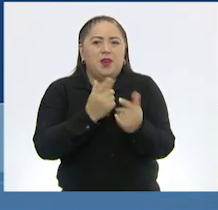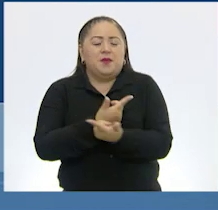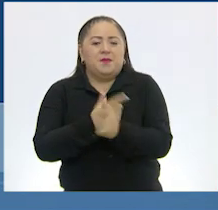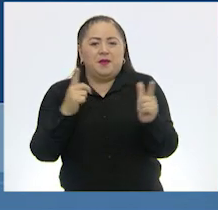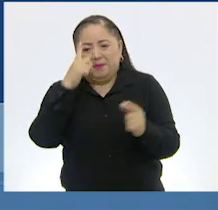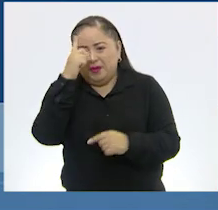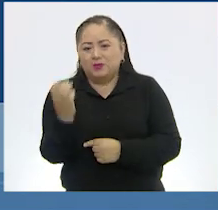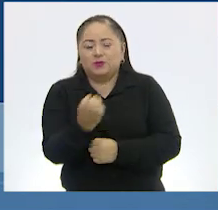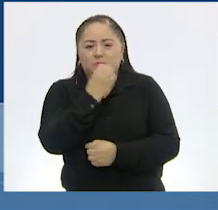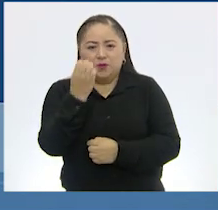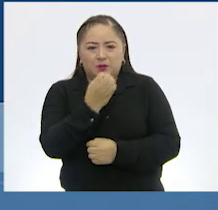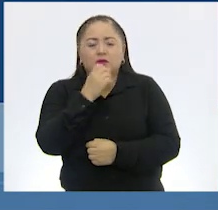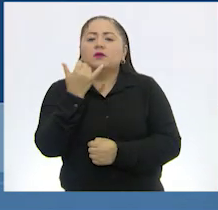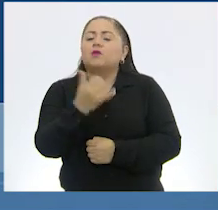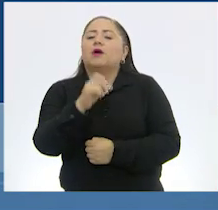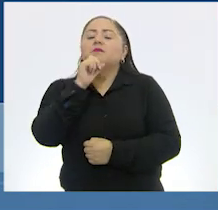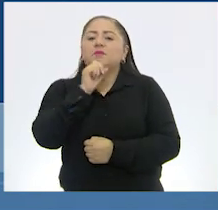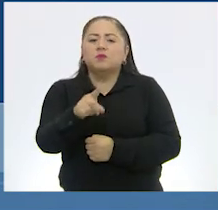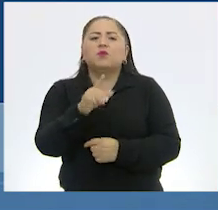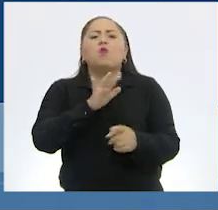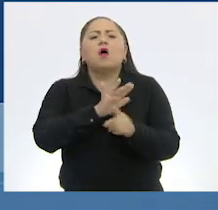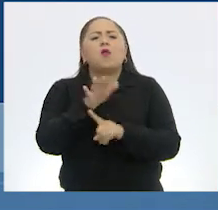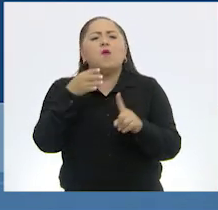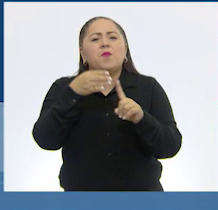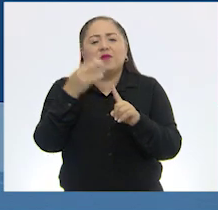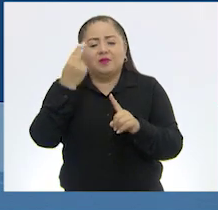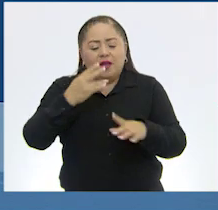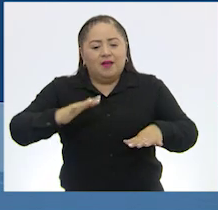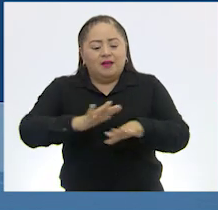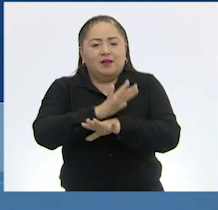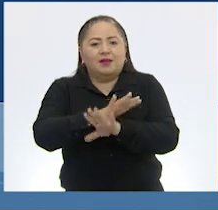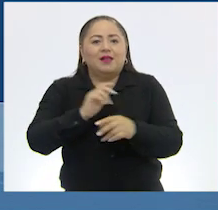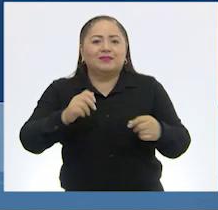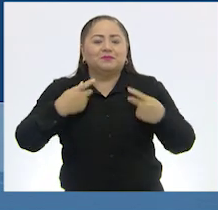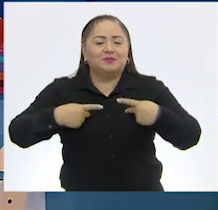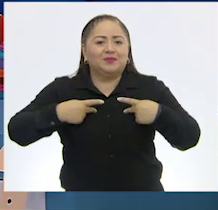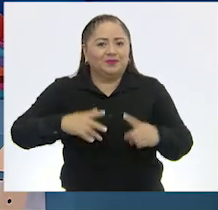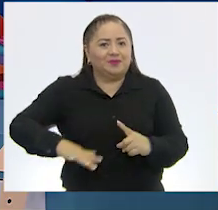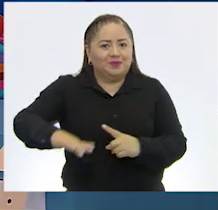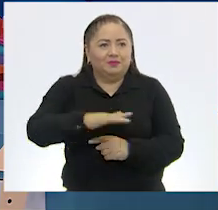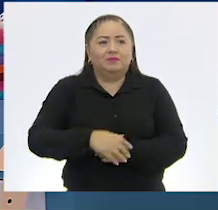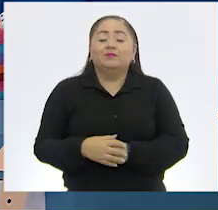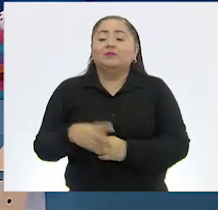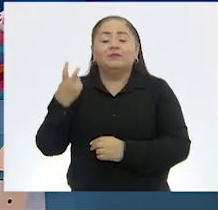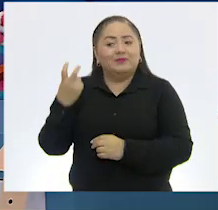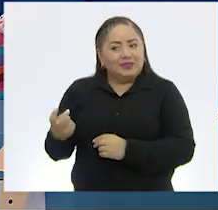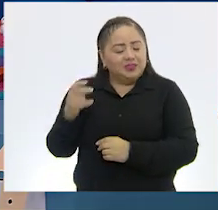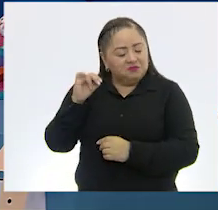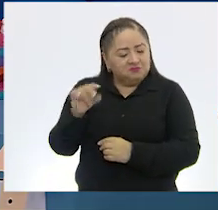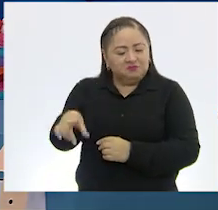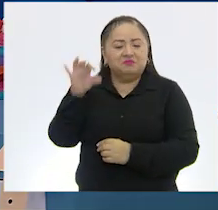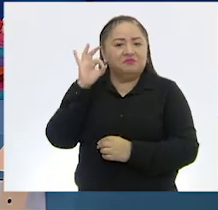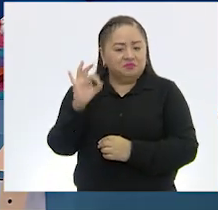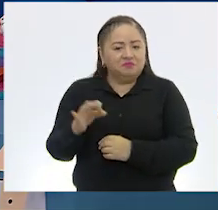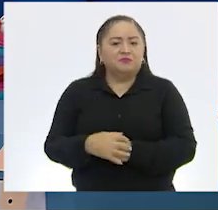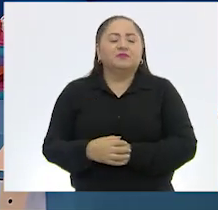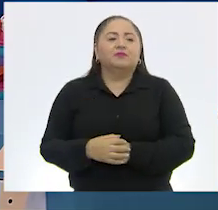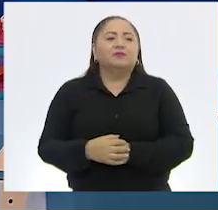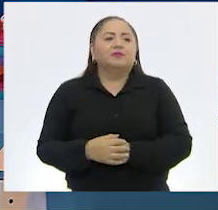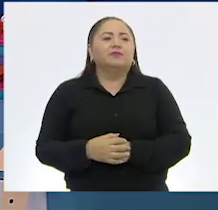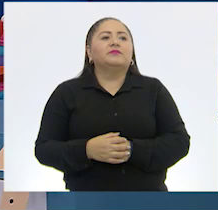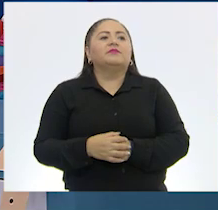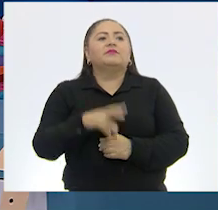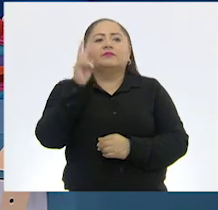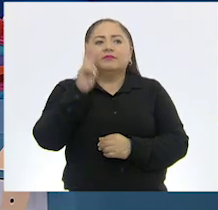la educación también tenía el objetivo de reformar la sociedad. Sí, Ton. ¡Excelente! ¡Ay!